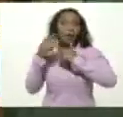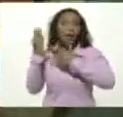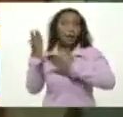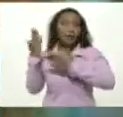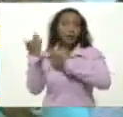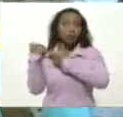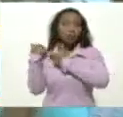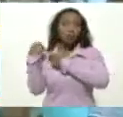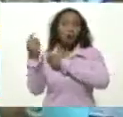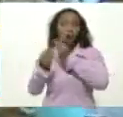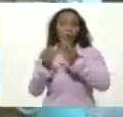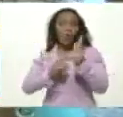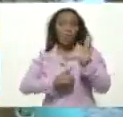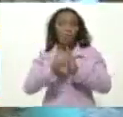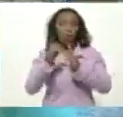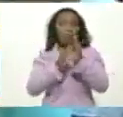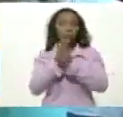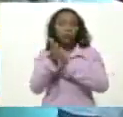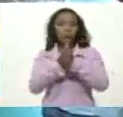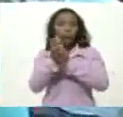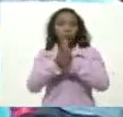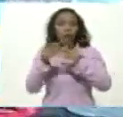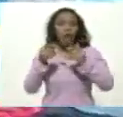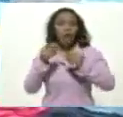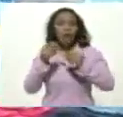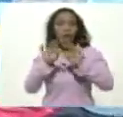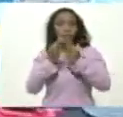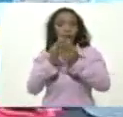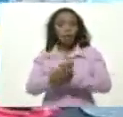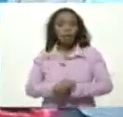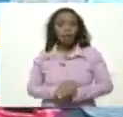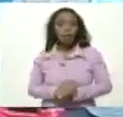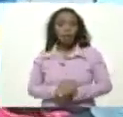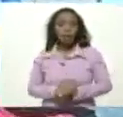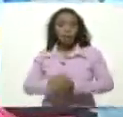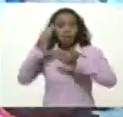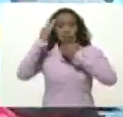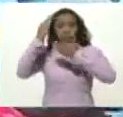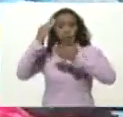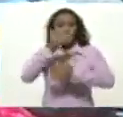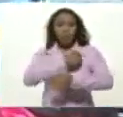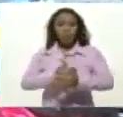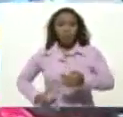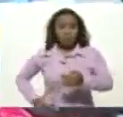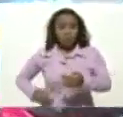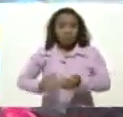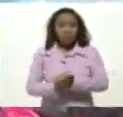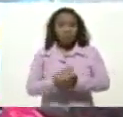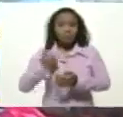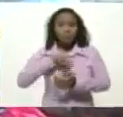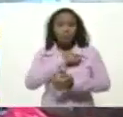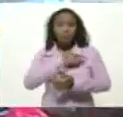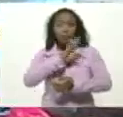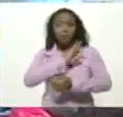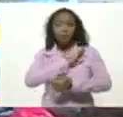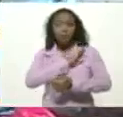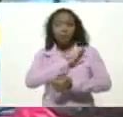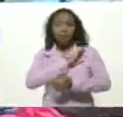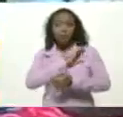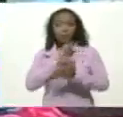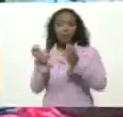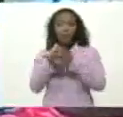bueno, cómo se desarrolla este emprendimiento familiar. Zuliagni. Saludos, presidente. Bueno, aquí estamos, pertenecemos a la unidad de